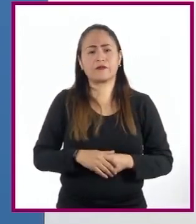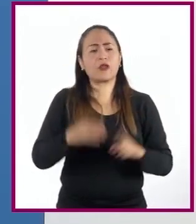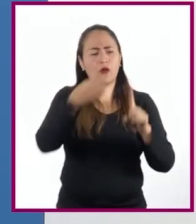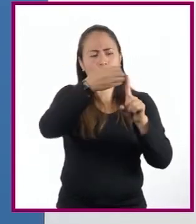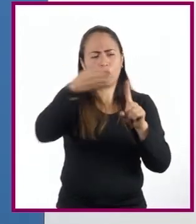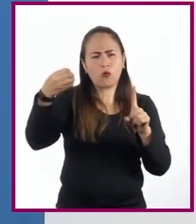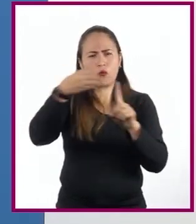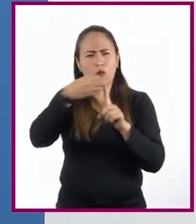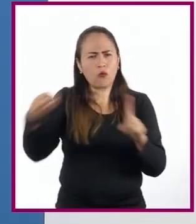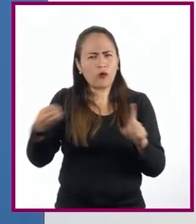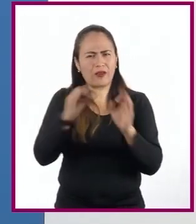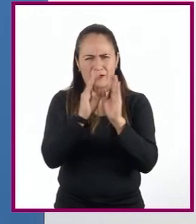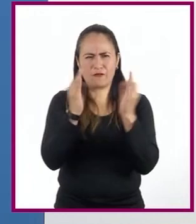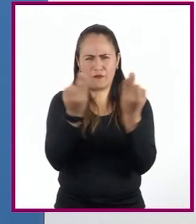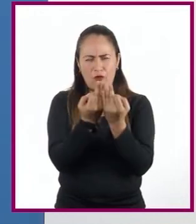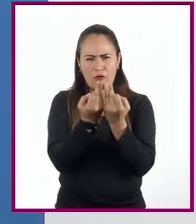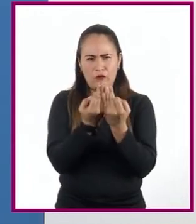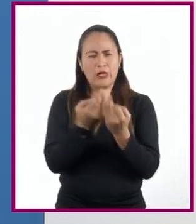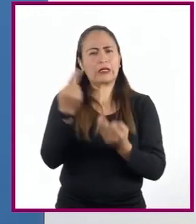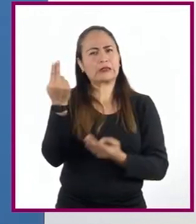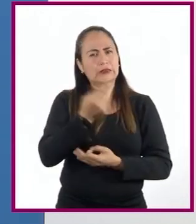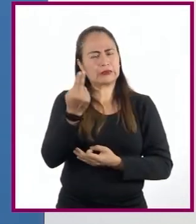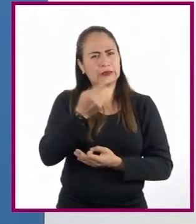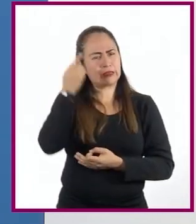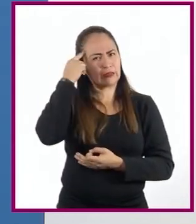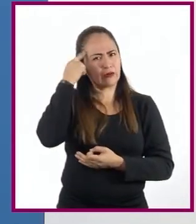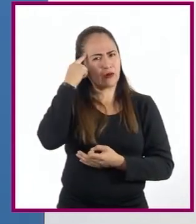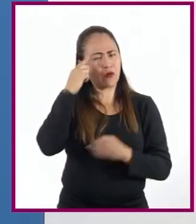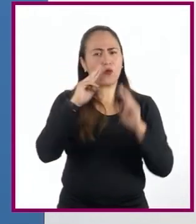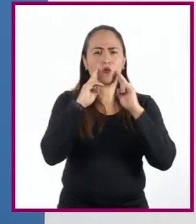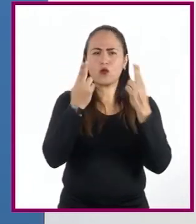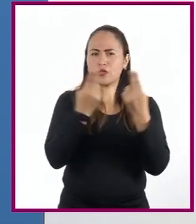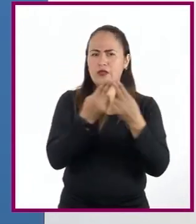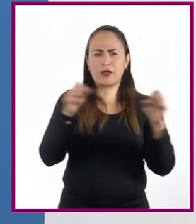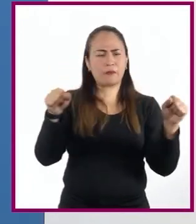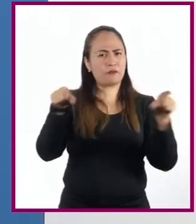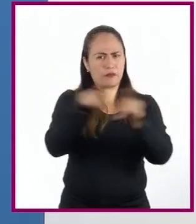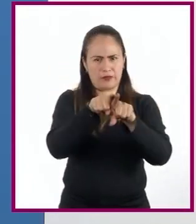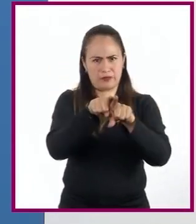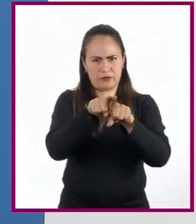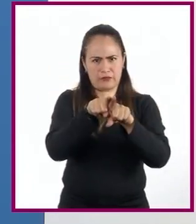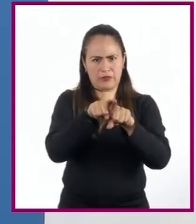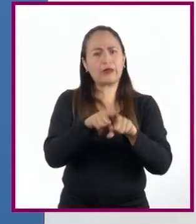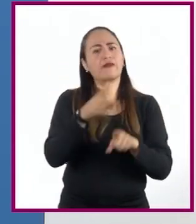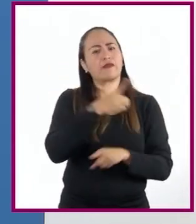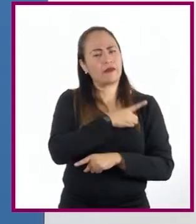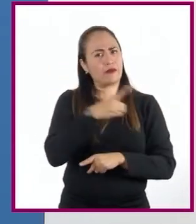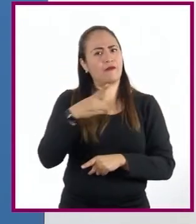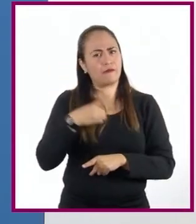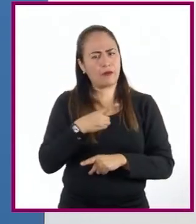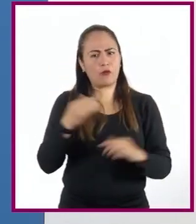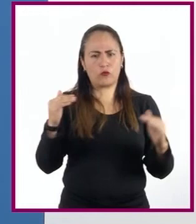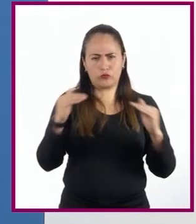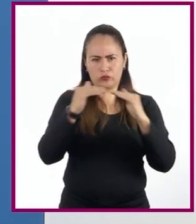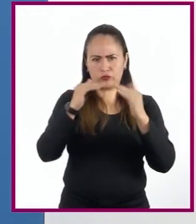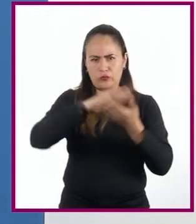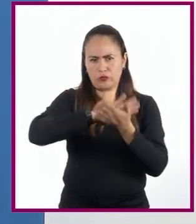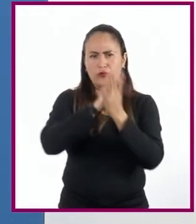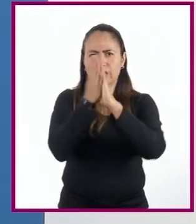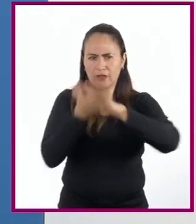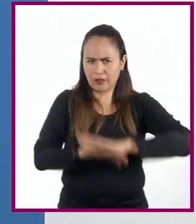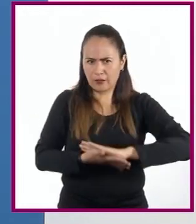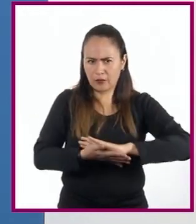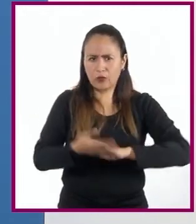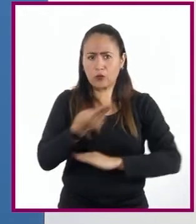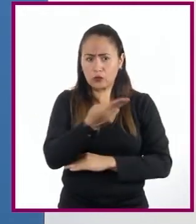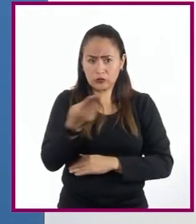con estos datos es necesario tenerlos en la misma unidad. Para ello se requiere establecer su equivalencia. ¿Están de